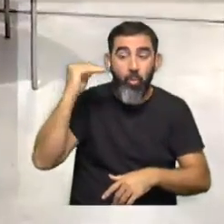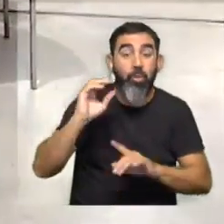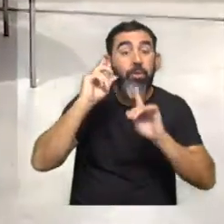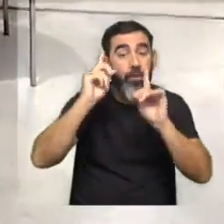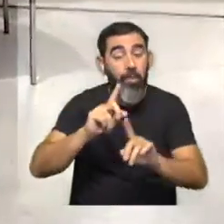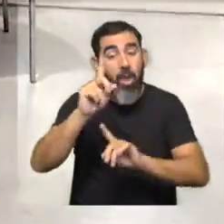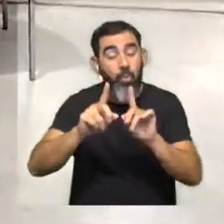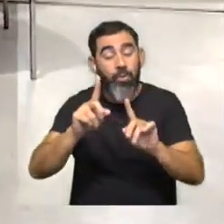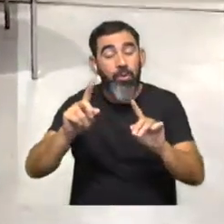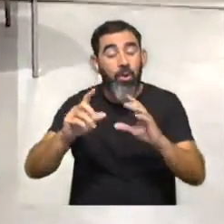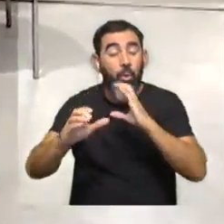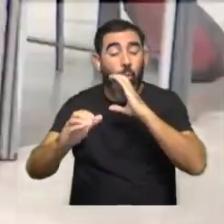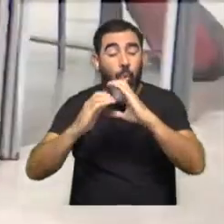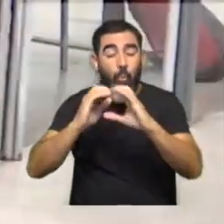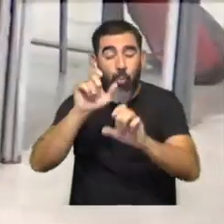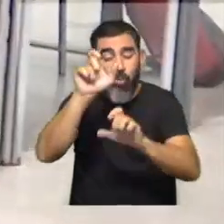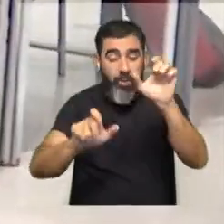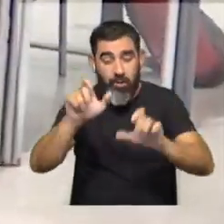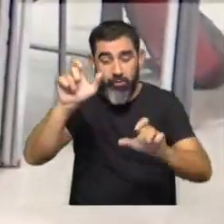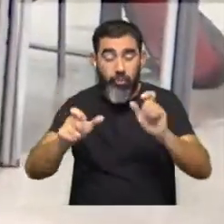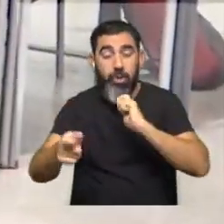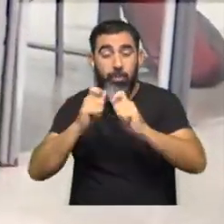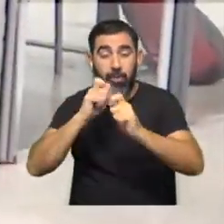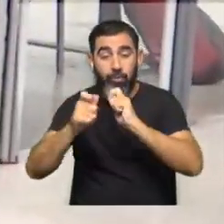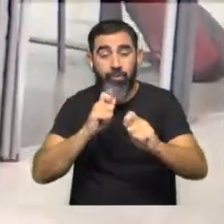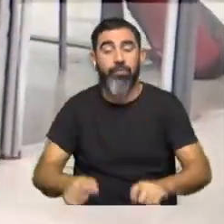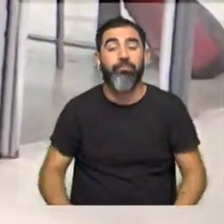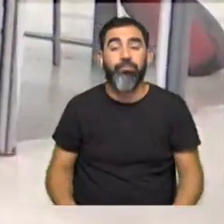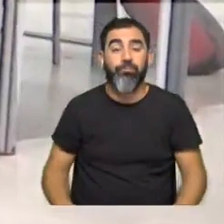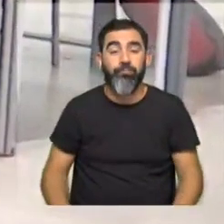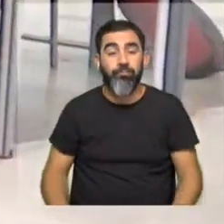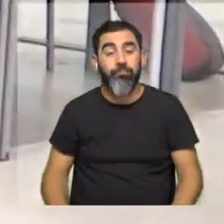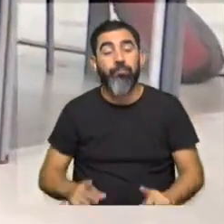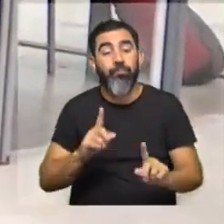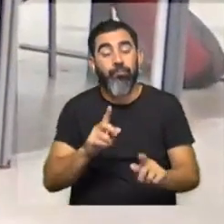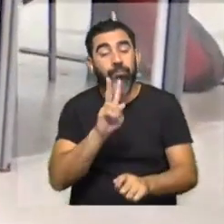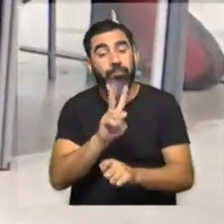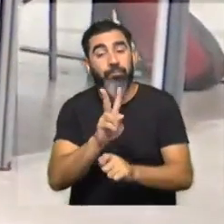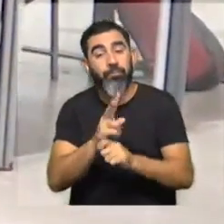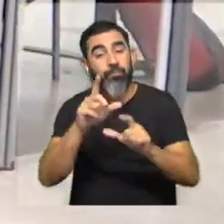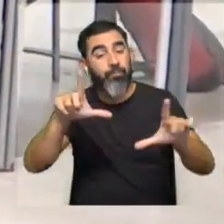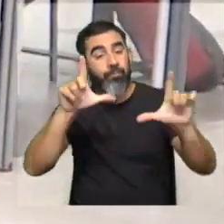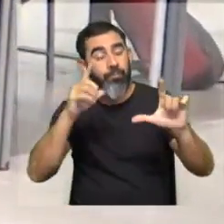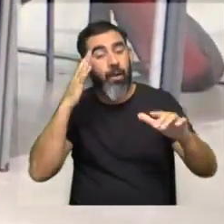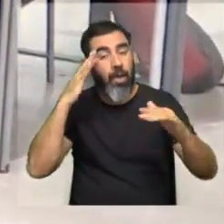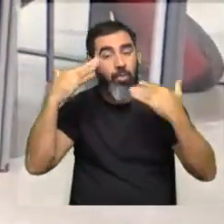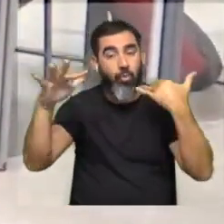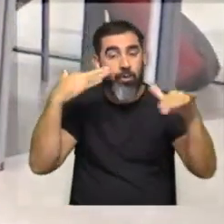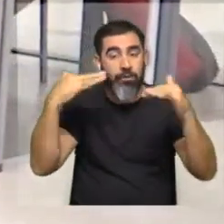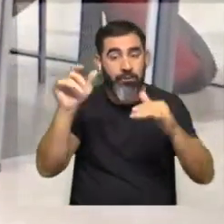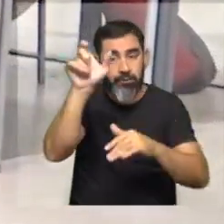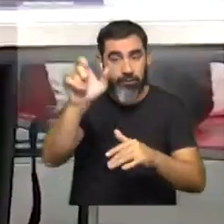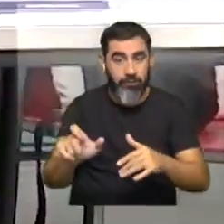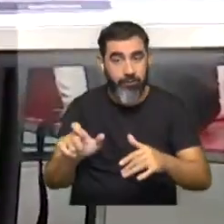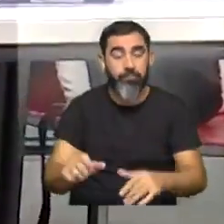también algunos episodios que todos hemos visto con periodistas. Aquí hay que preservar la imagen de los